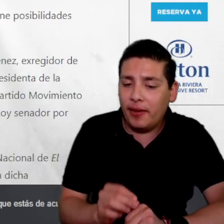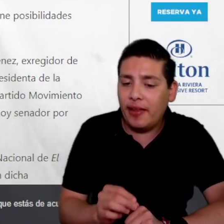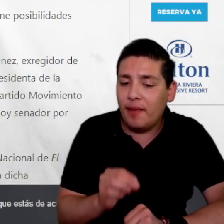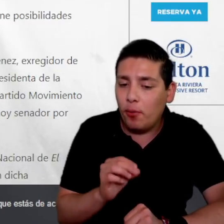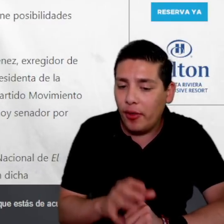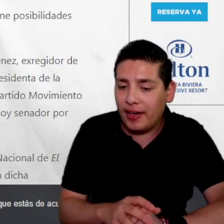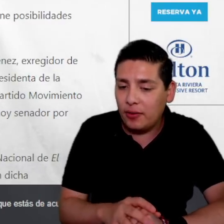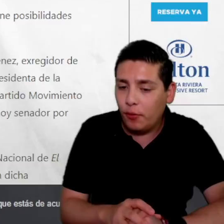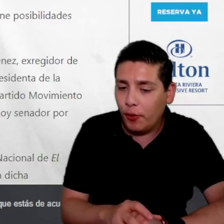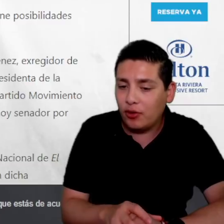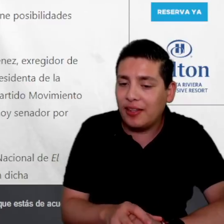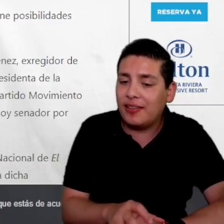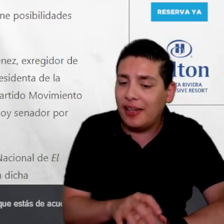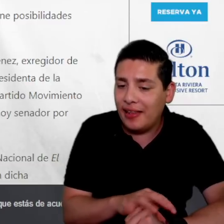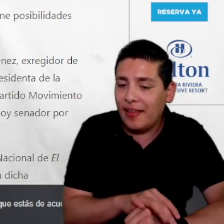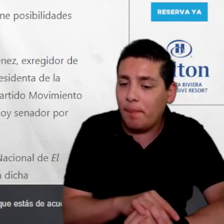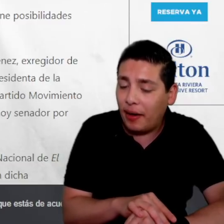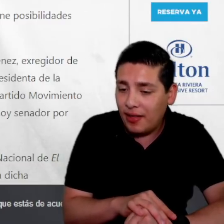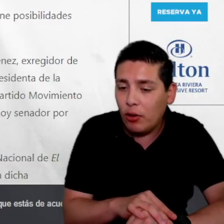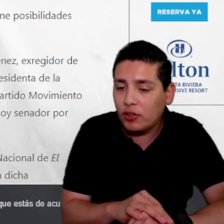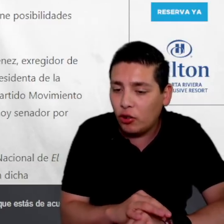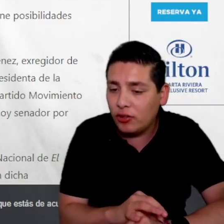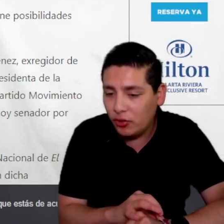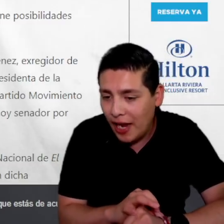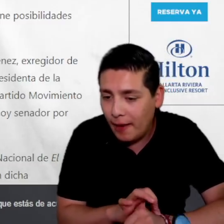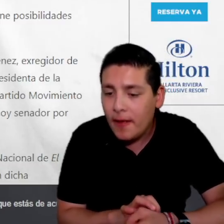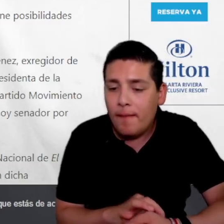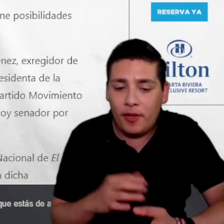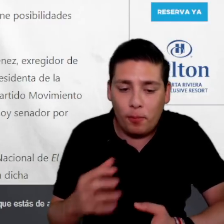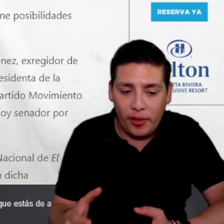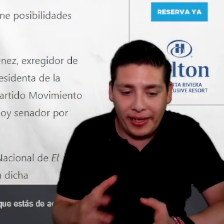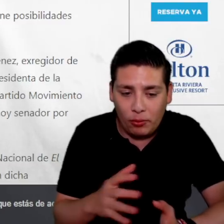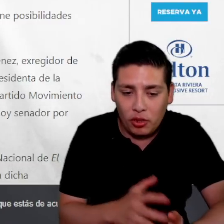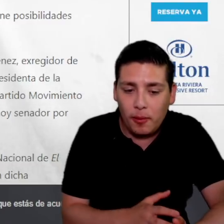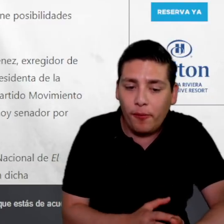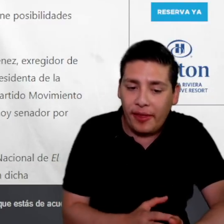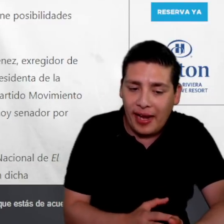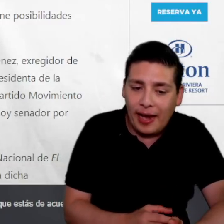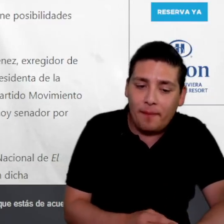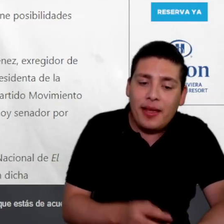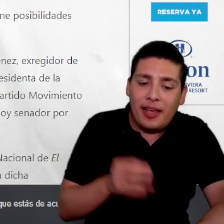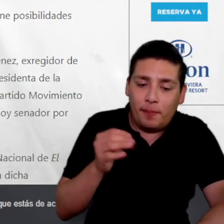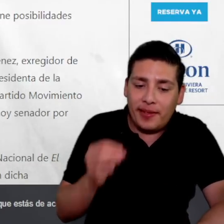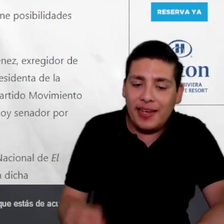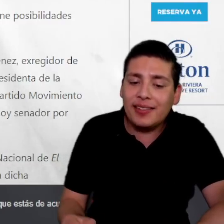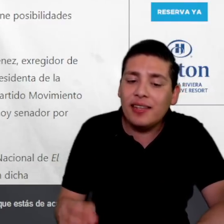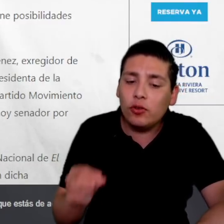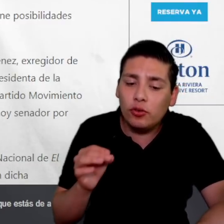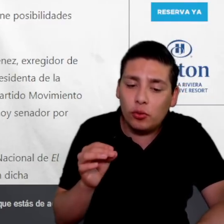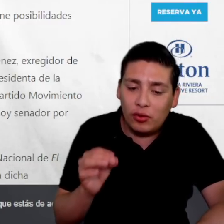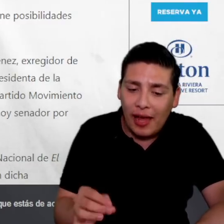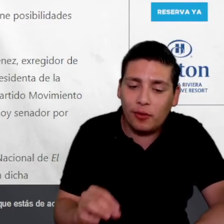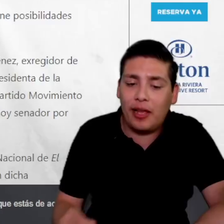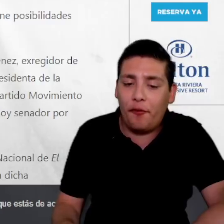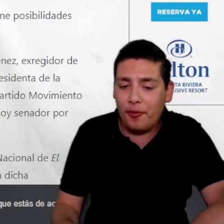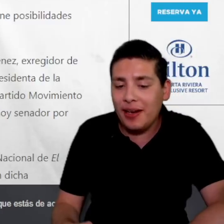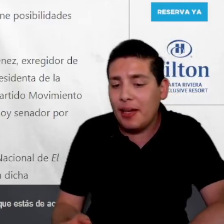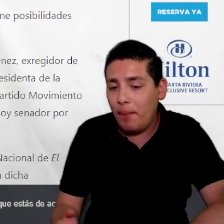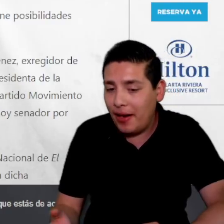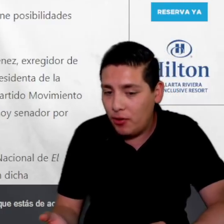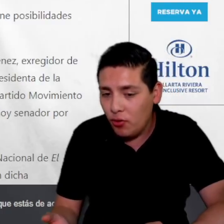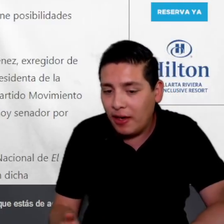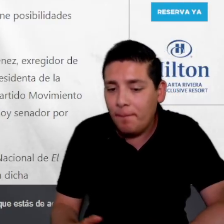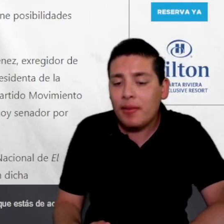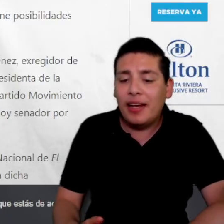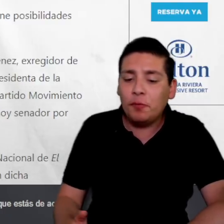de la pérdida de poder que sufrió tras la salida del Partido Acción Nacional del Poder Ejecutivo Federal. Especialistas consultados afirman